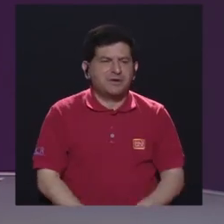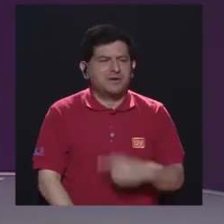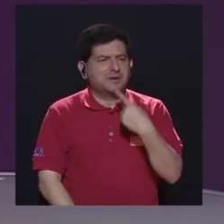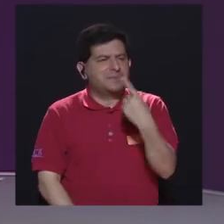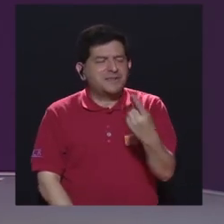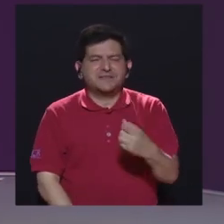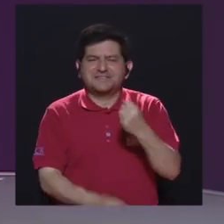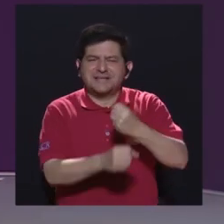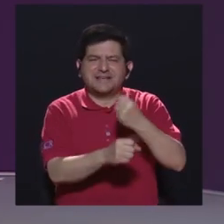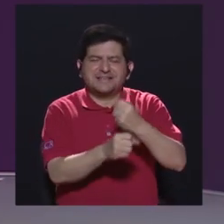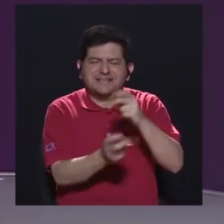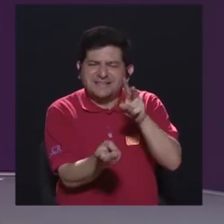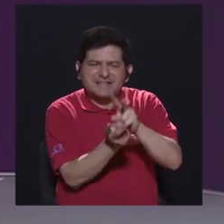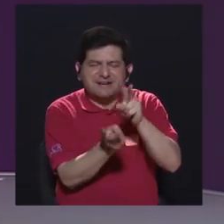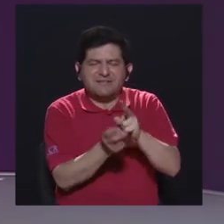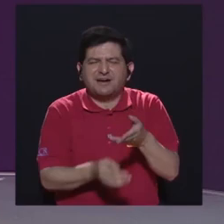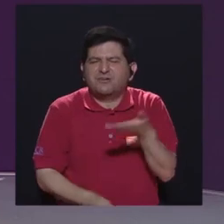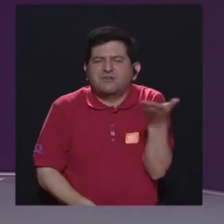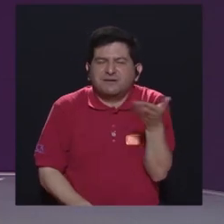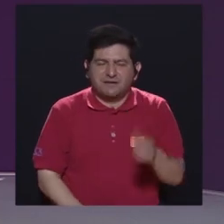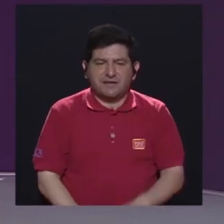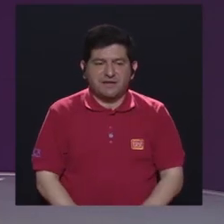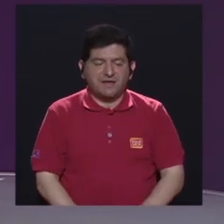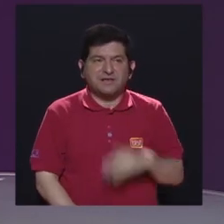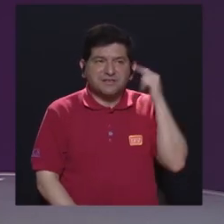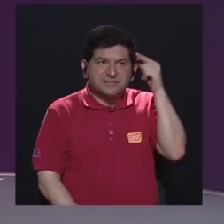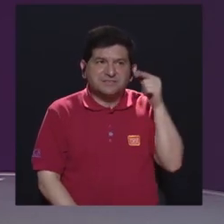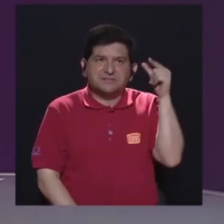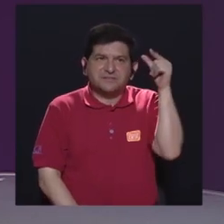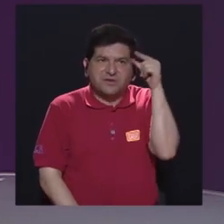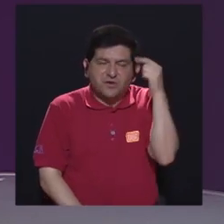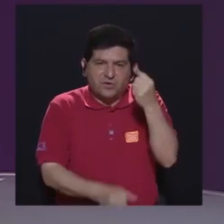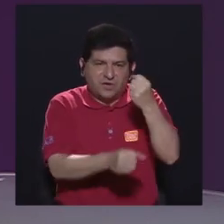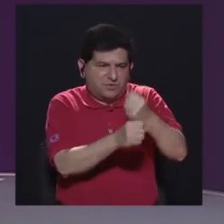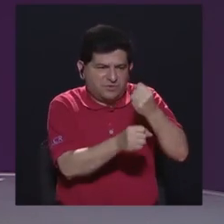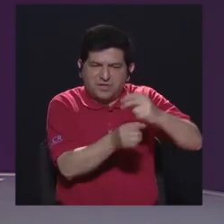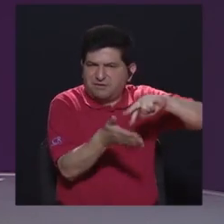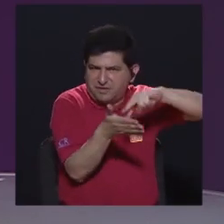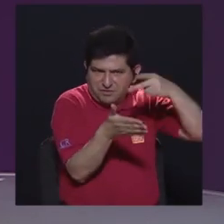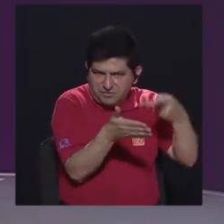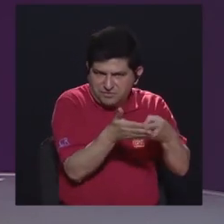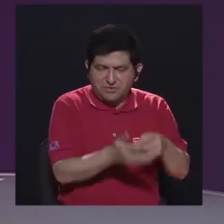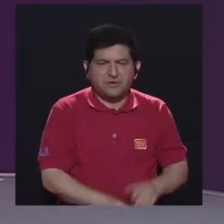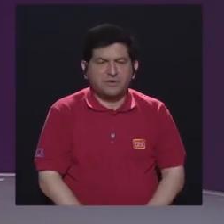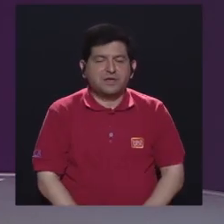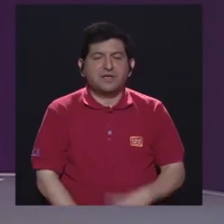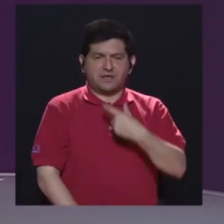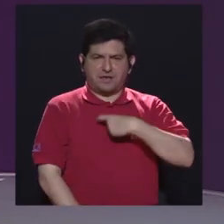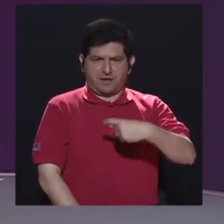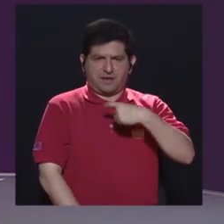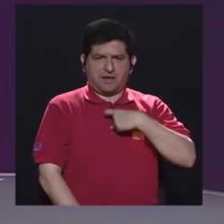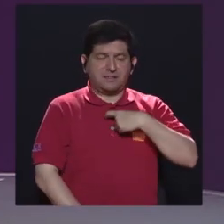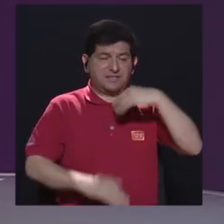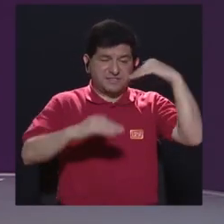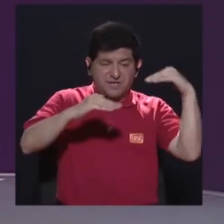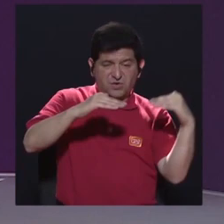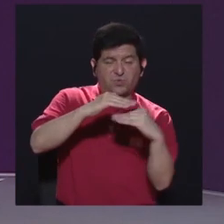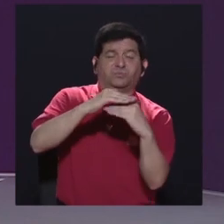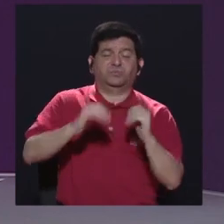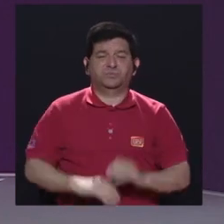del trabajo sexual tiene que ver directamente relacionado con la lógica del trabajo y supeditar el deseo, que es como